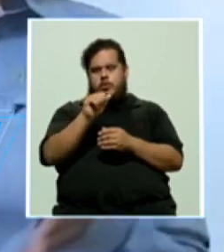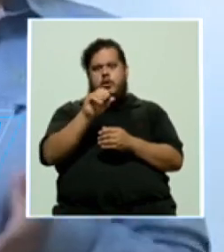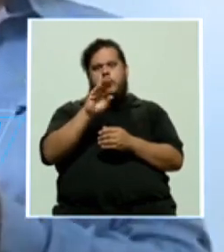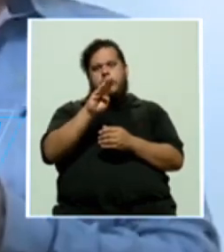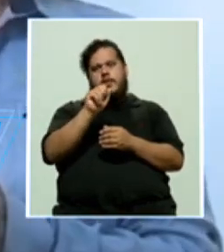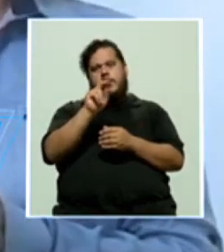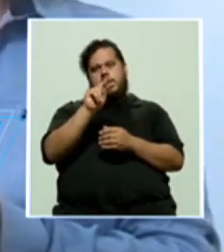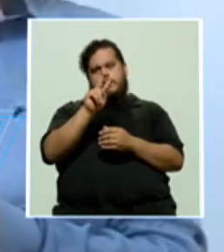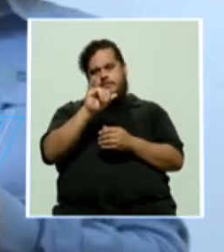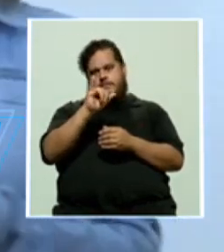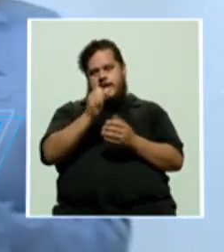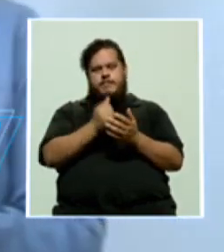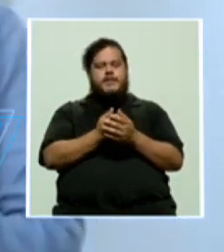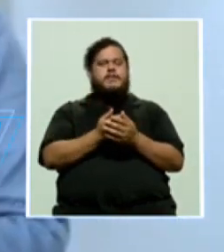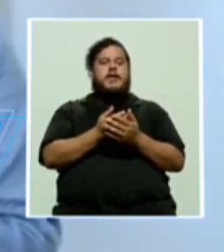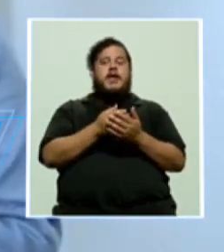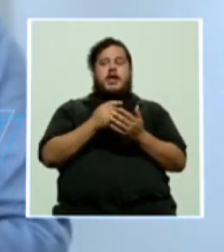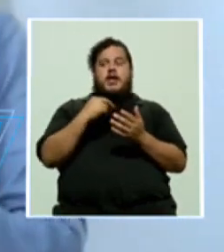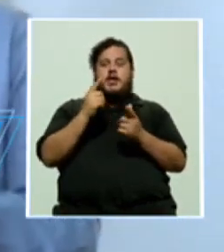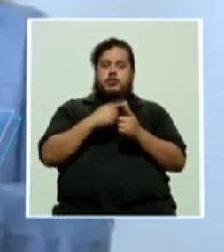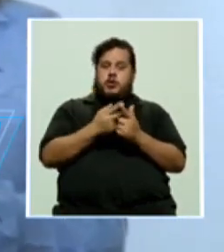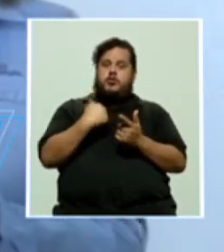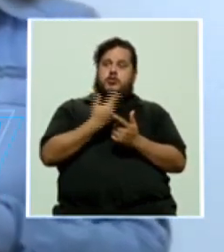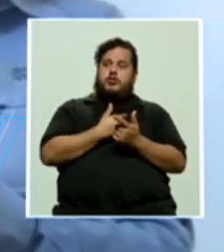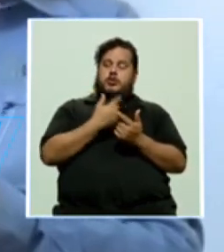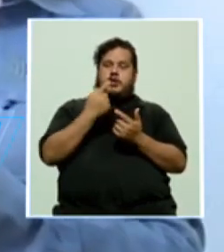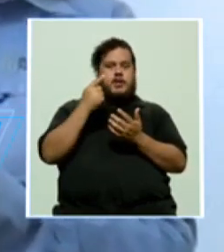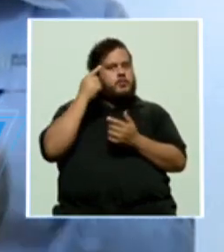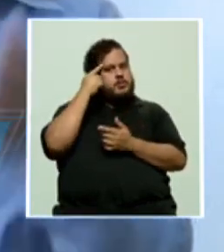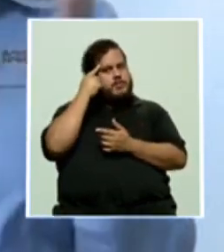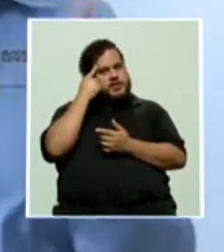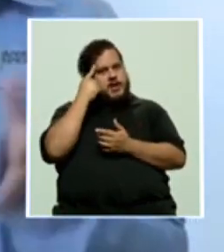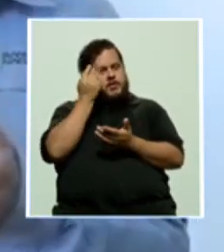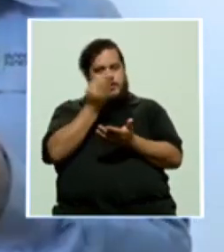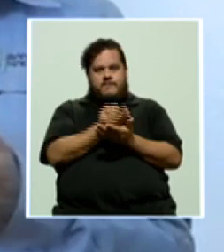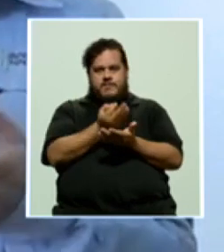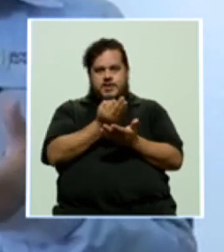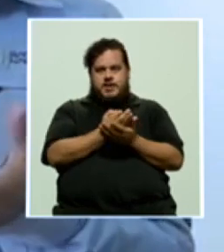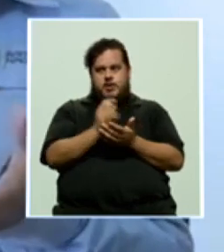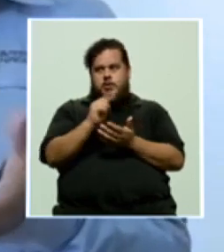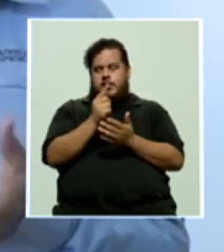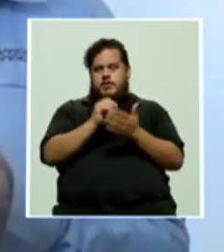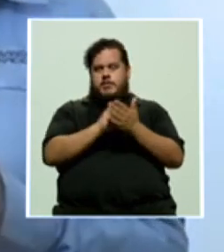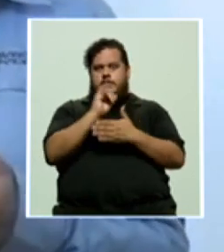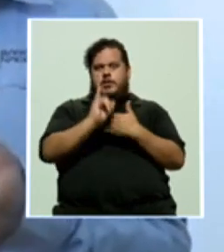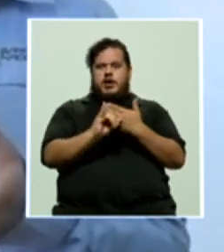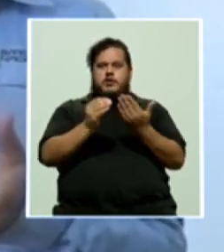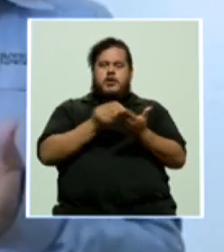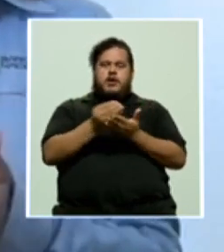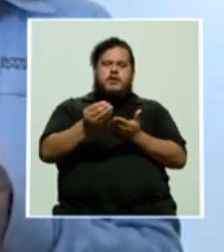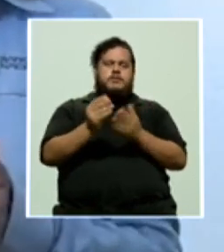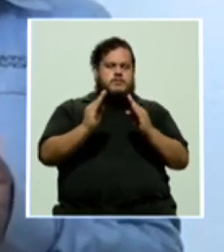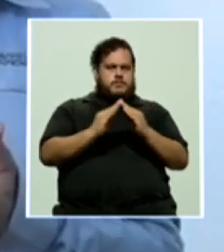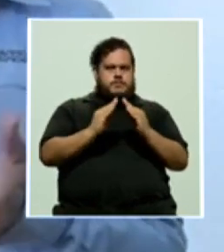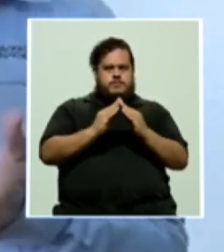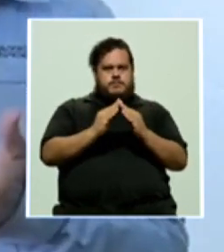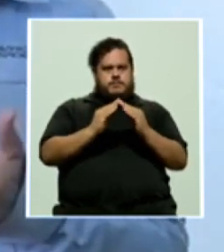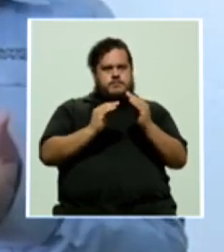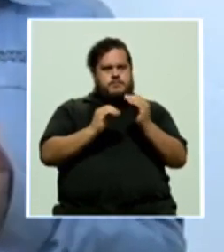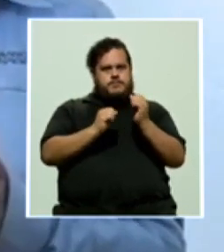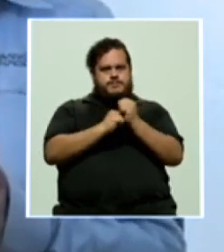de la prima. Entonces, si estamos pensando en financiar o en tener un proyecto de compra de vivienda,